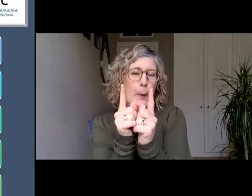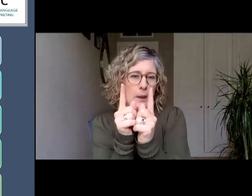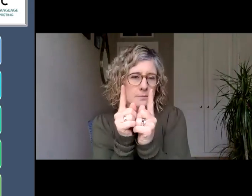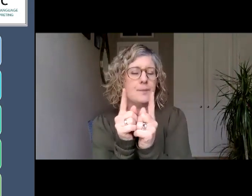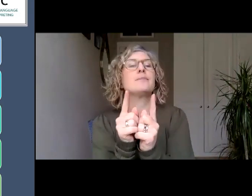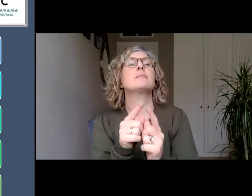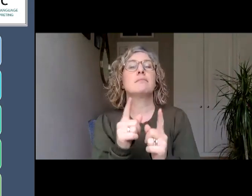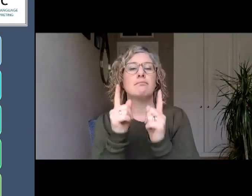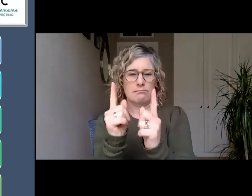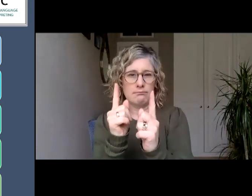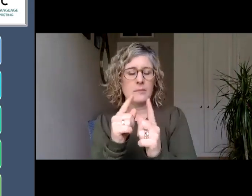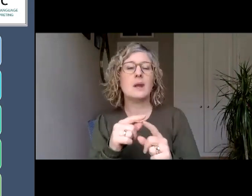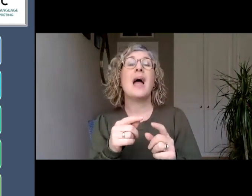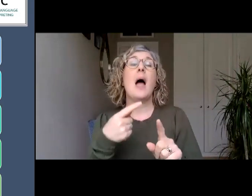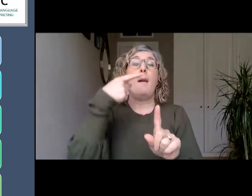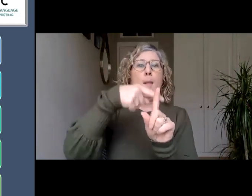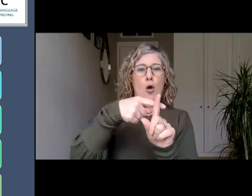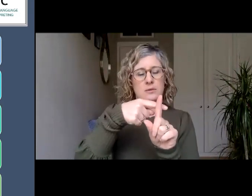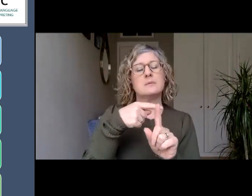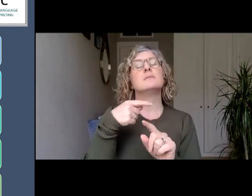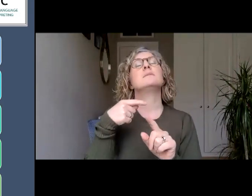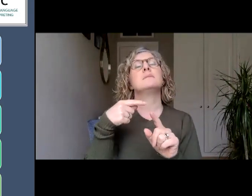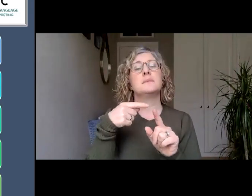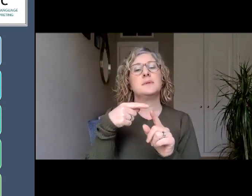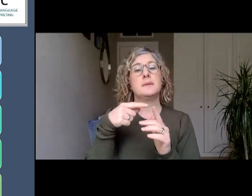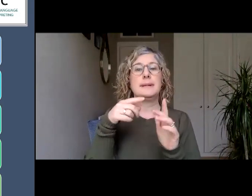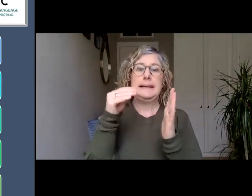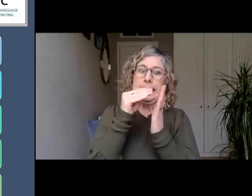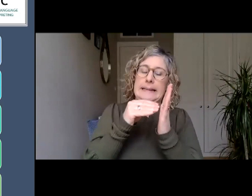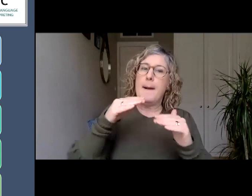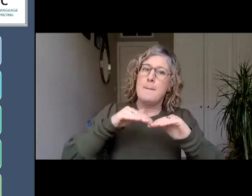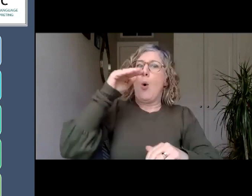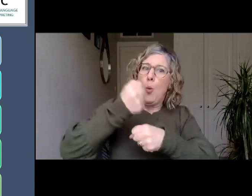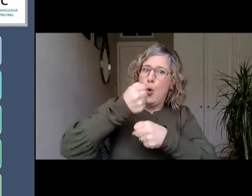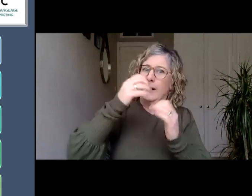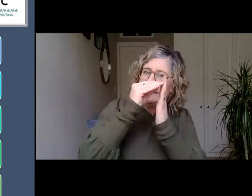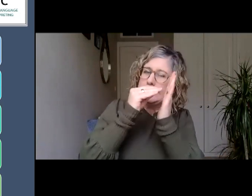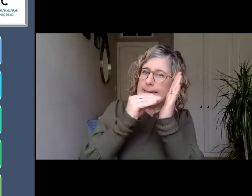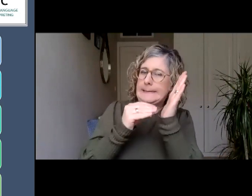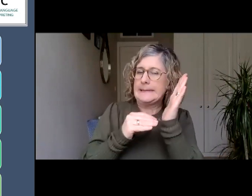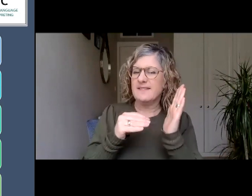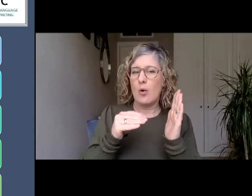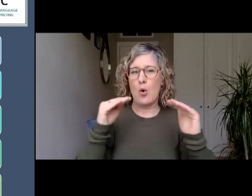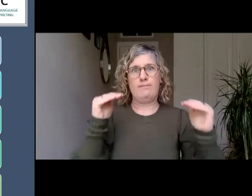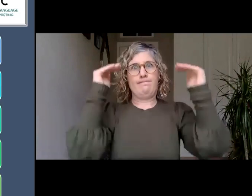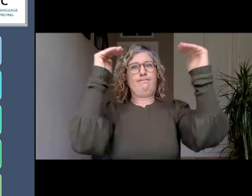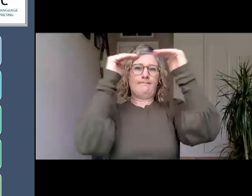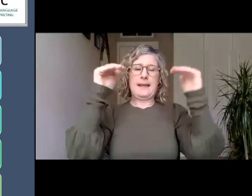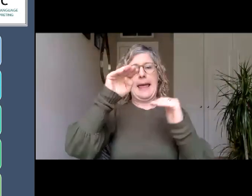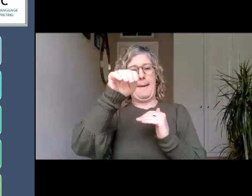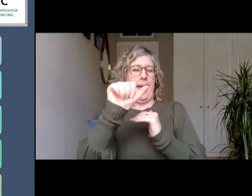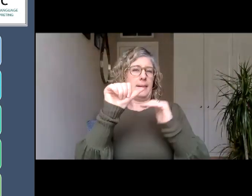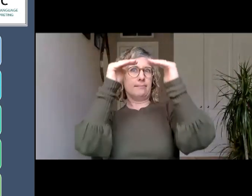los calendarios para que este programa se pueda impartir un poco más adentrado el año. Así es